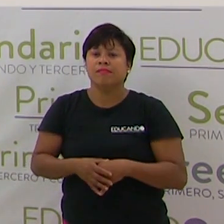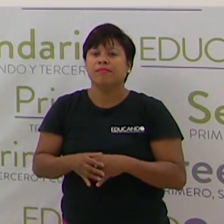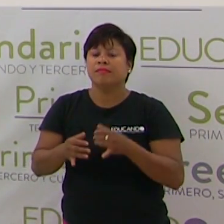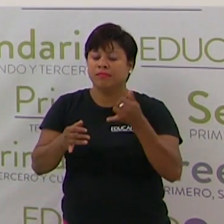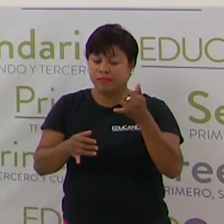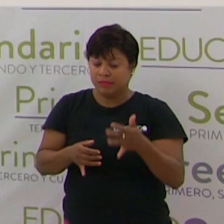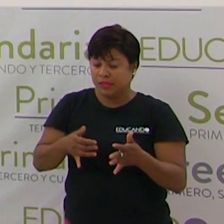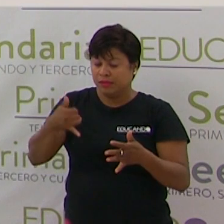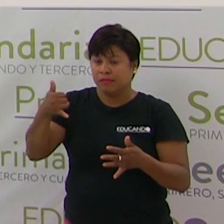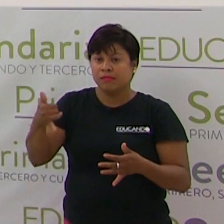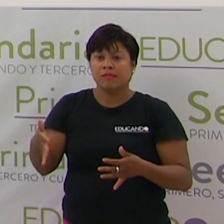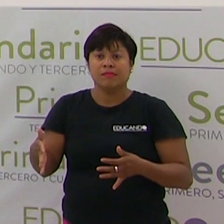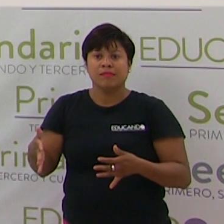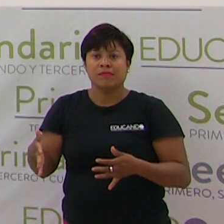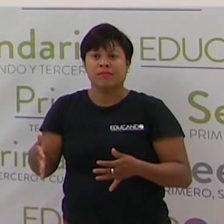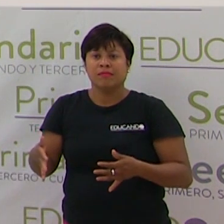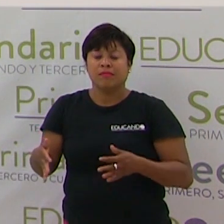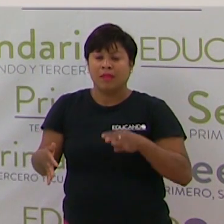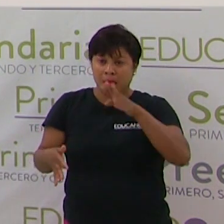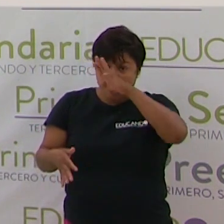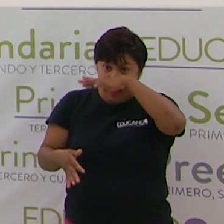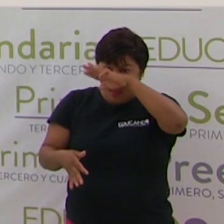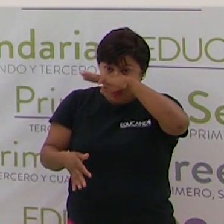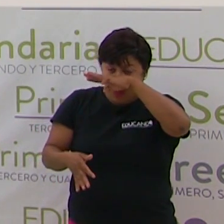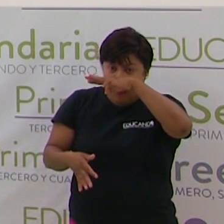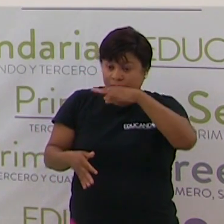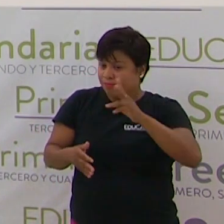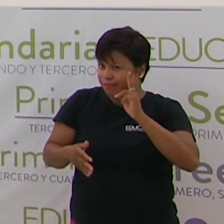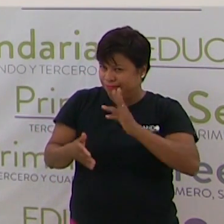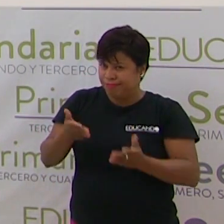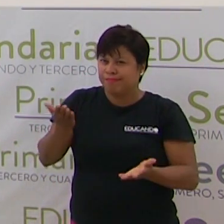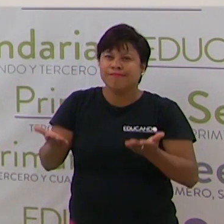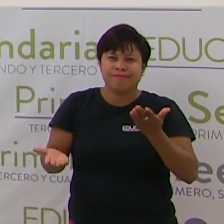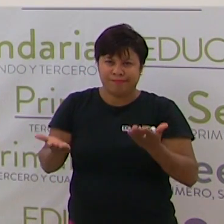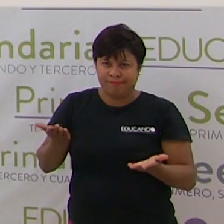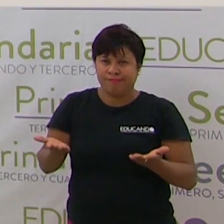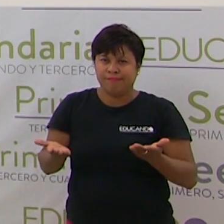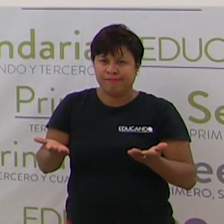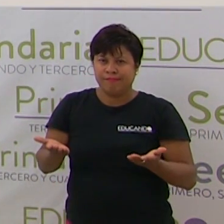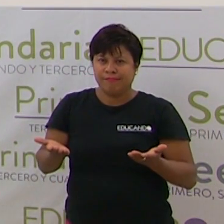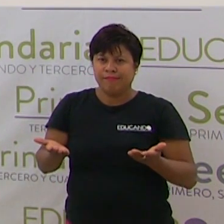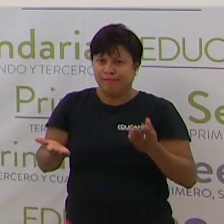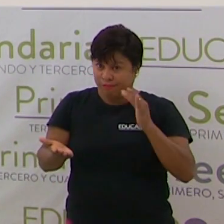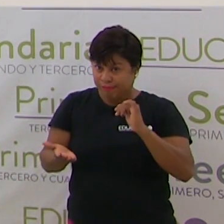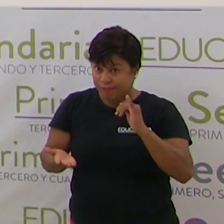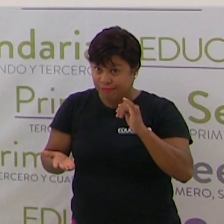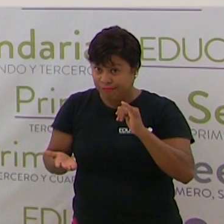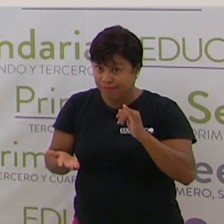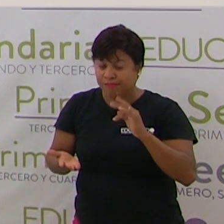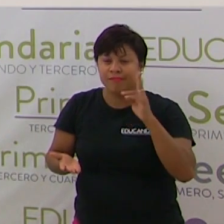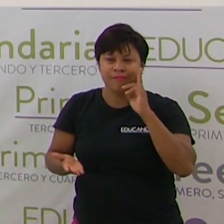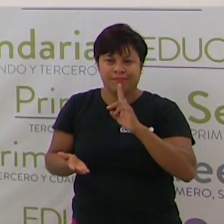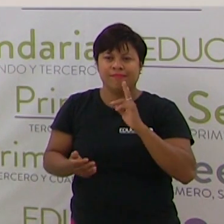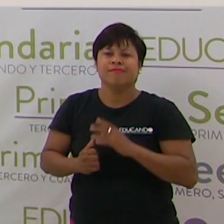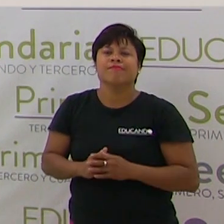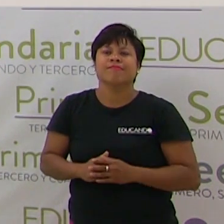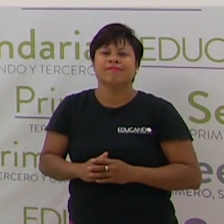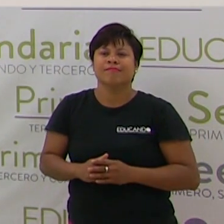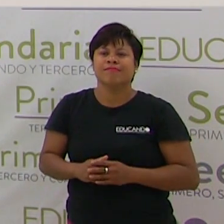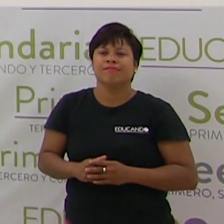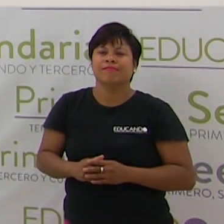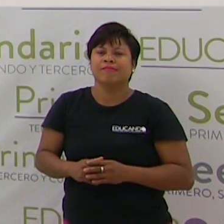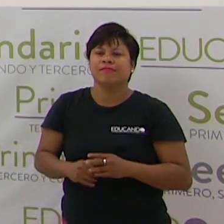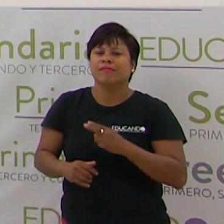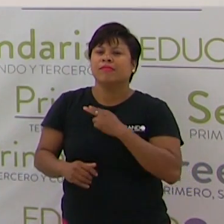que un rico y delicioso mango. ¿Tú qué crees? ¿Sí? Vamos a comparar.